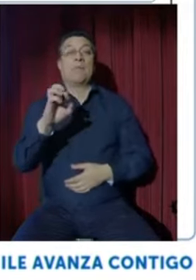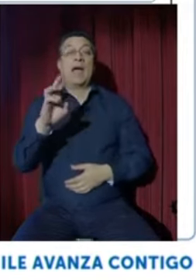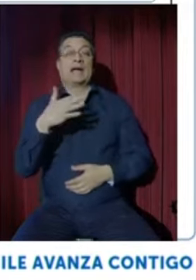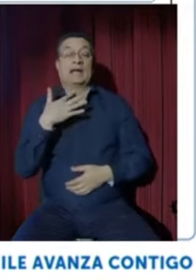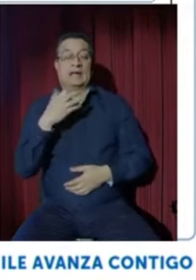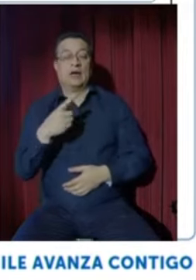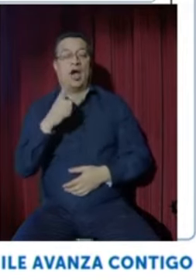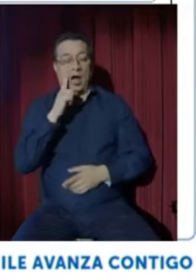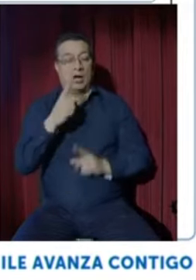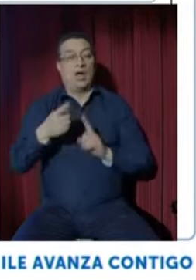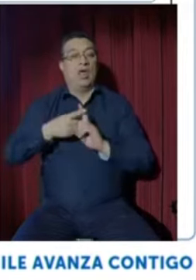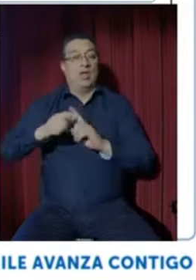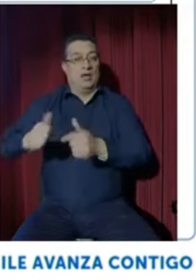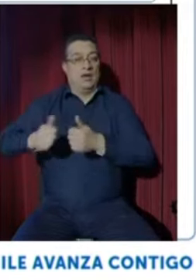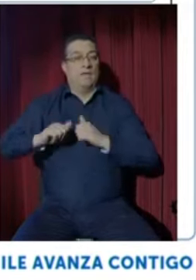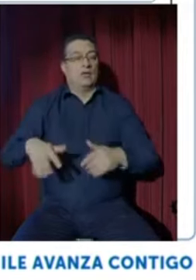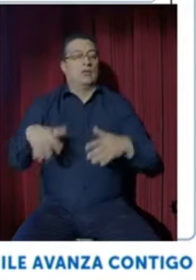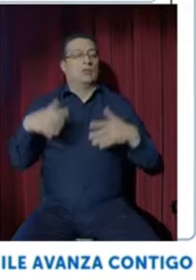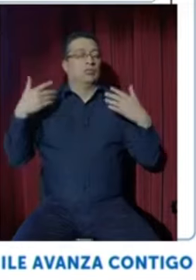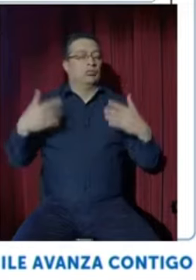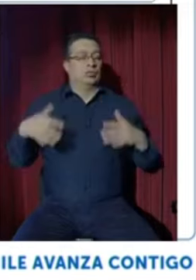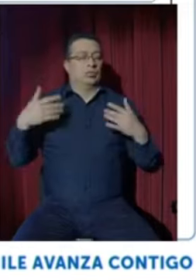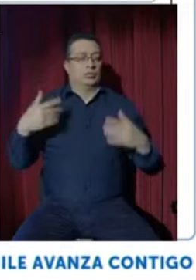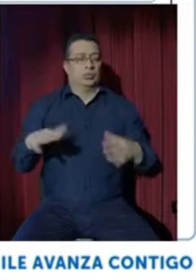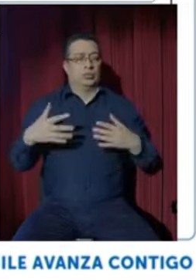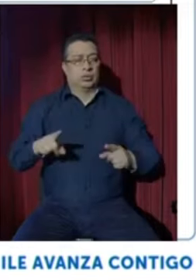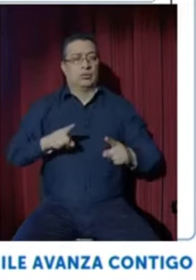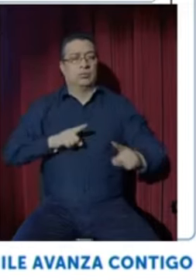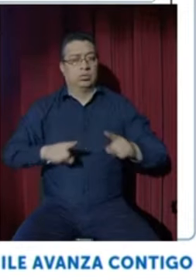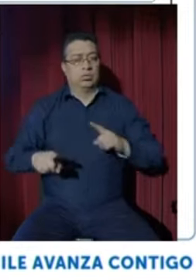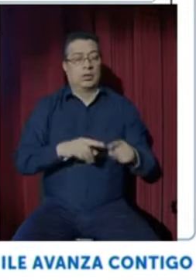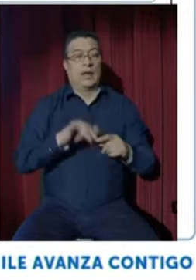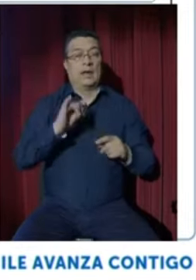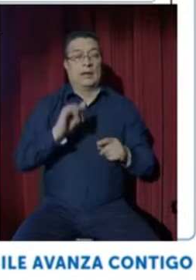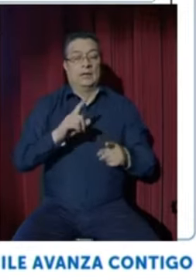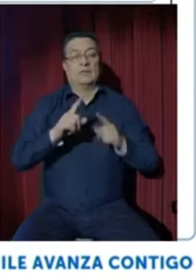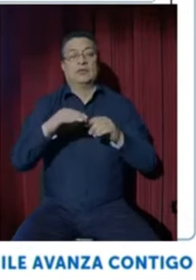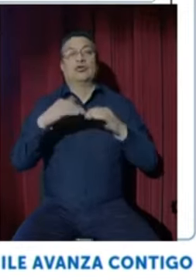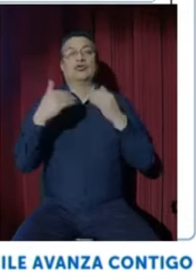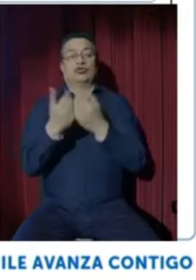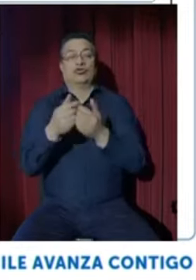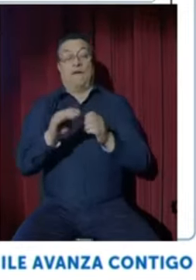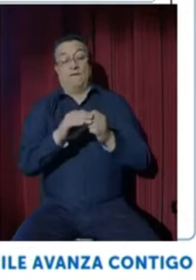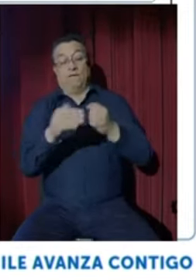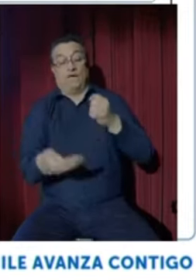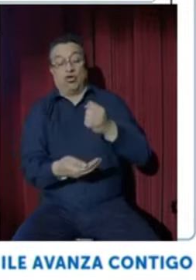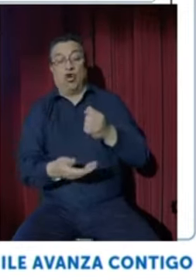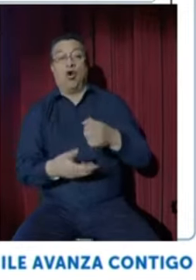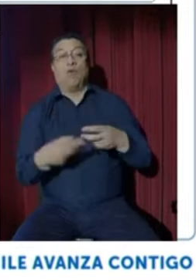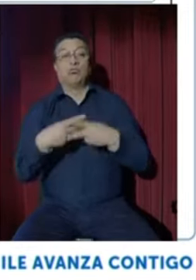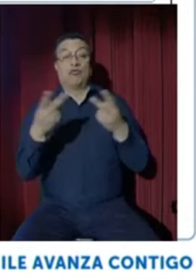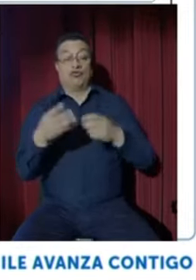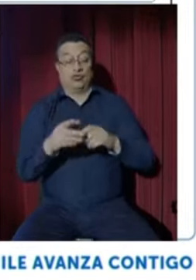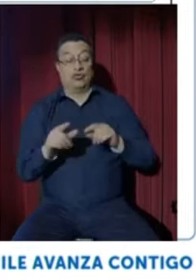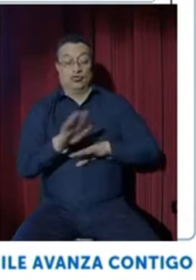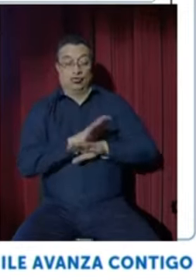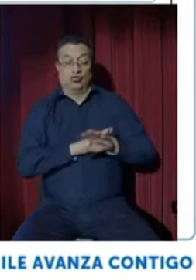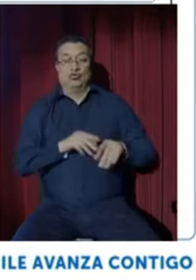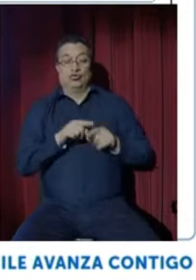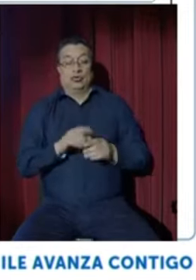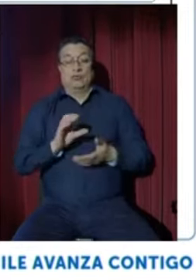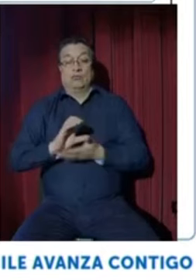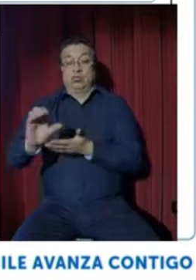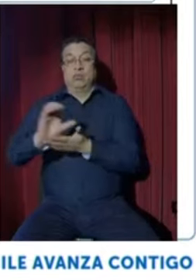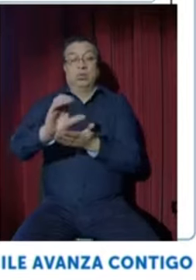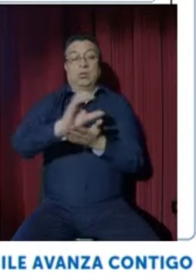desafío tremendo de gestión y también de administración de los de los fondos públicos que están asociados a la gestión de la áre